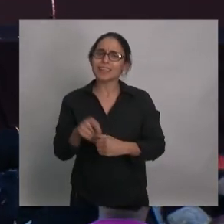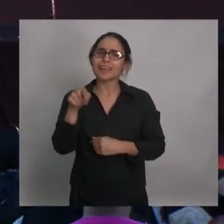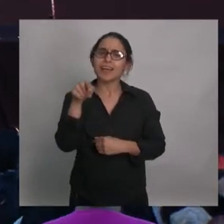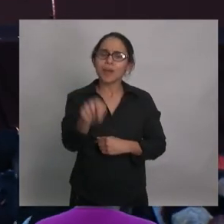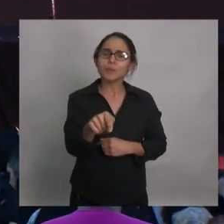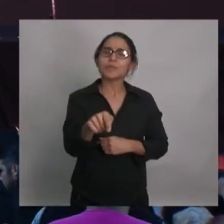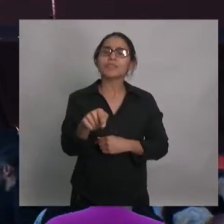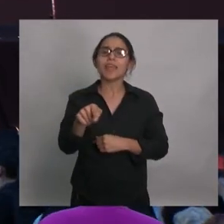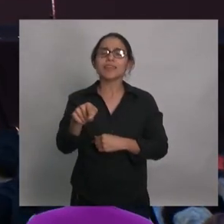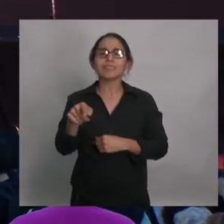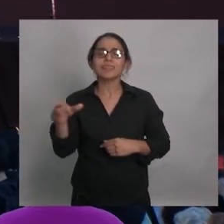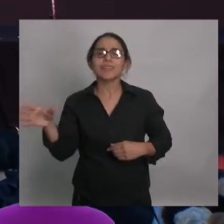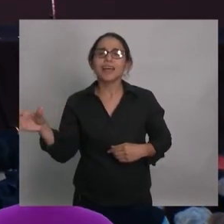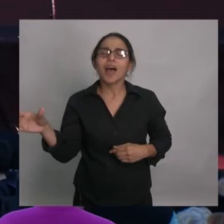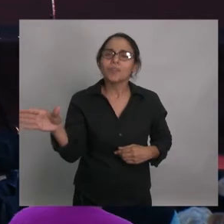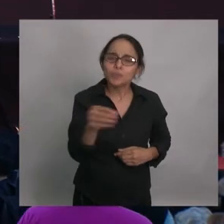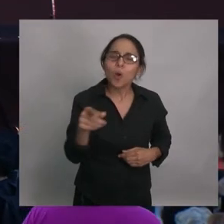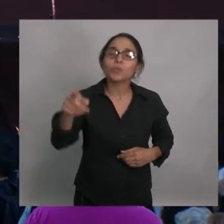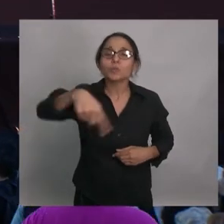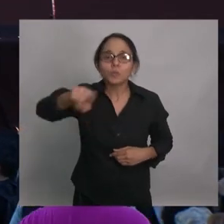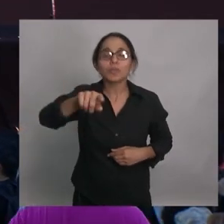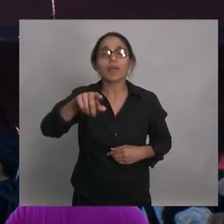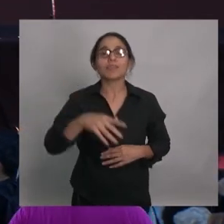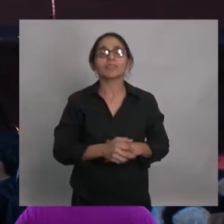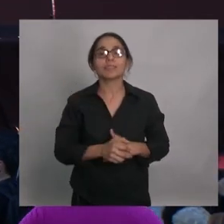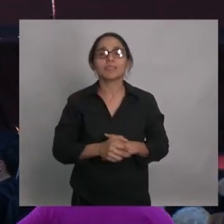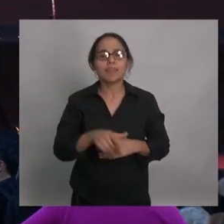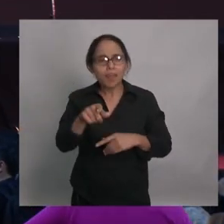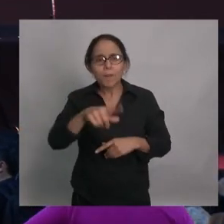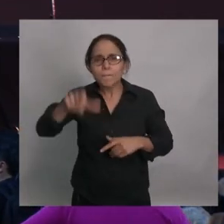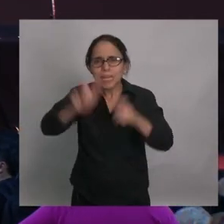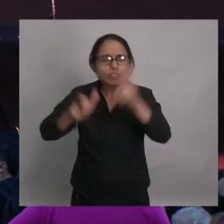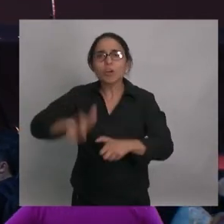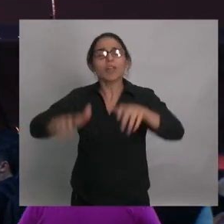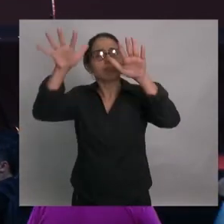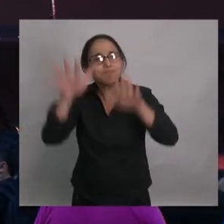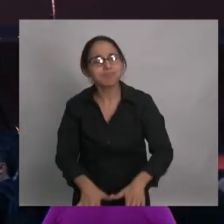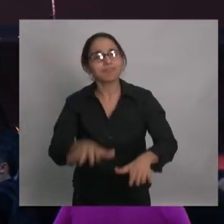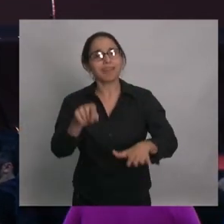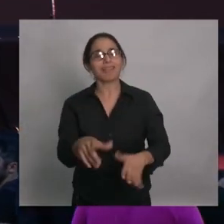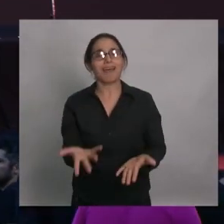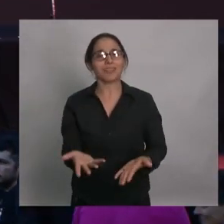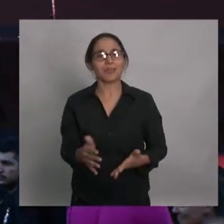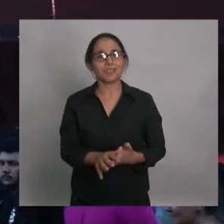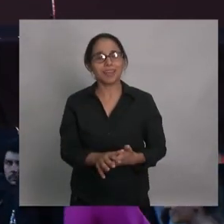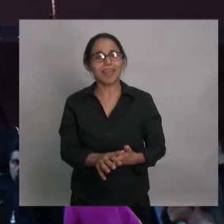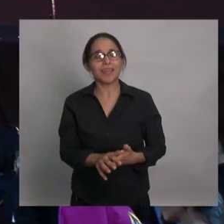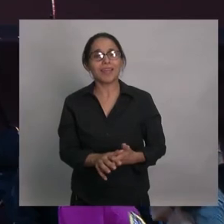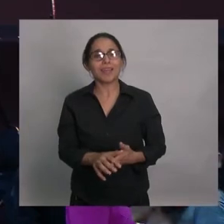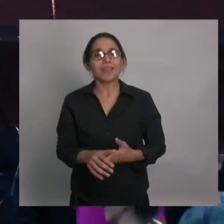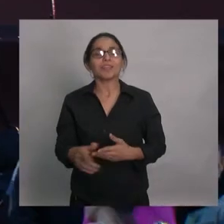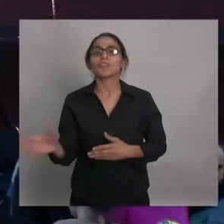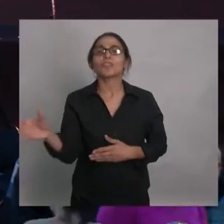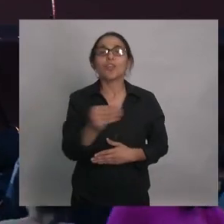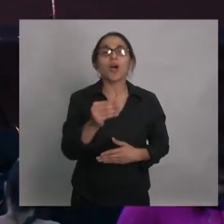las que días es desde hace horas están aquí brindándonos y diciendo lo que dicen